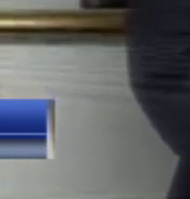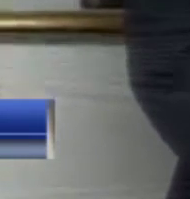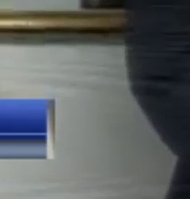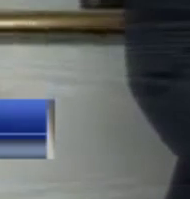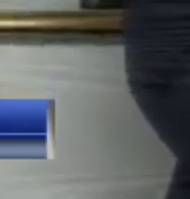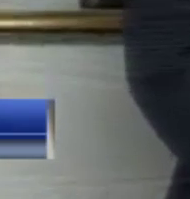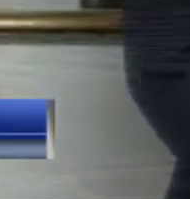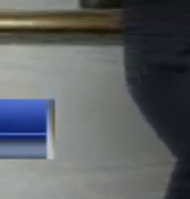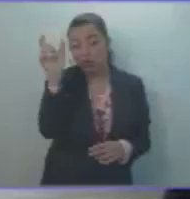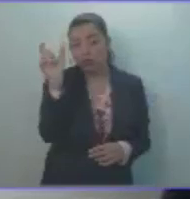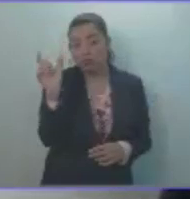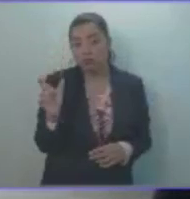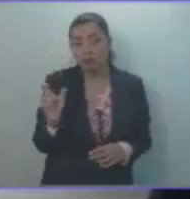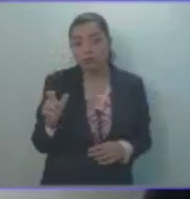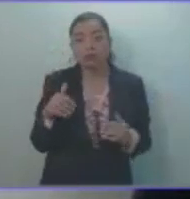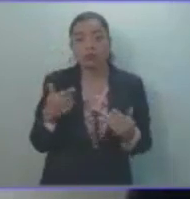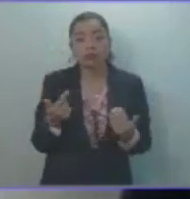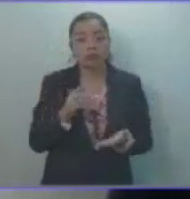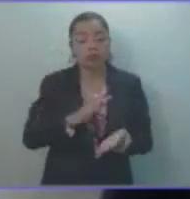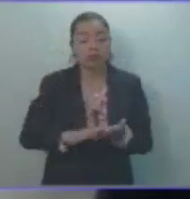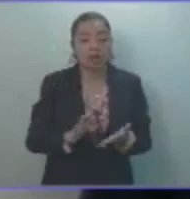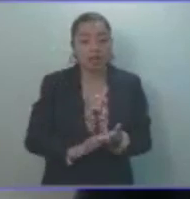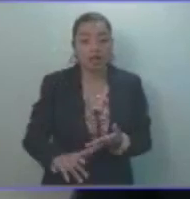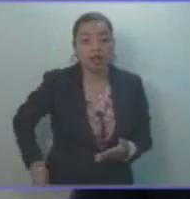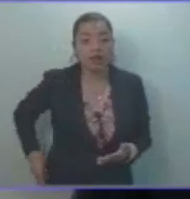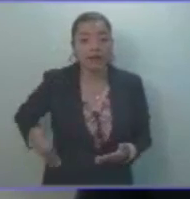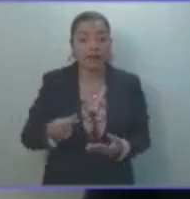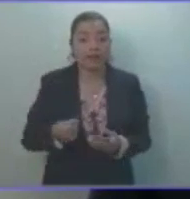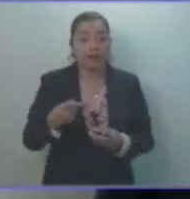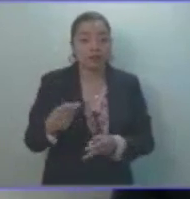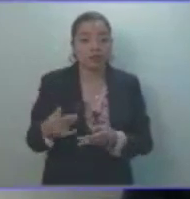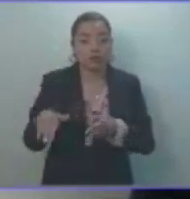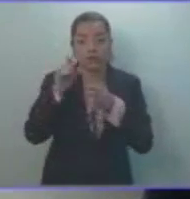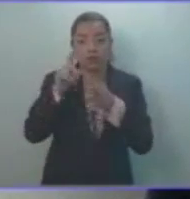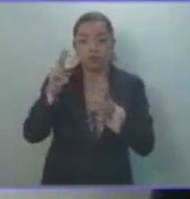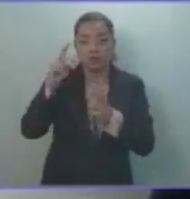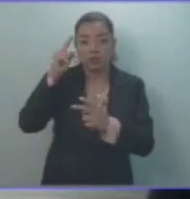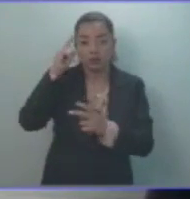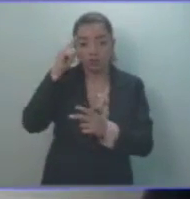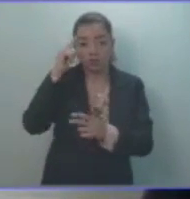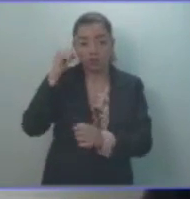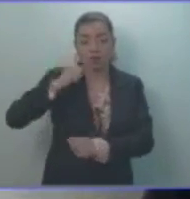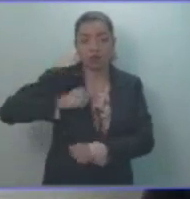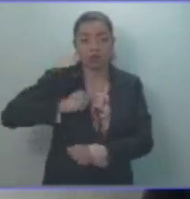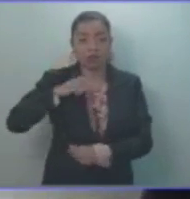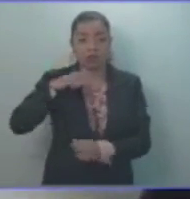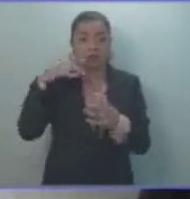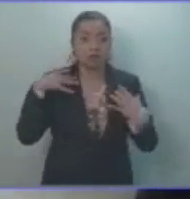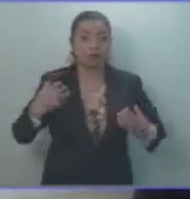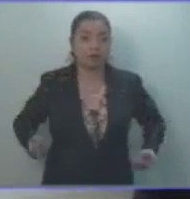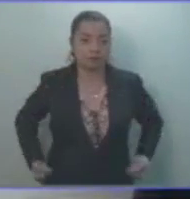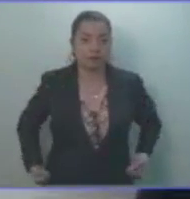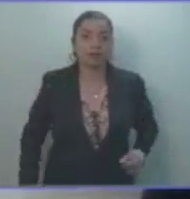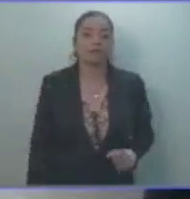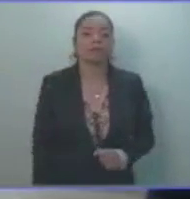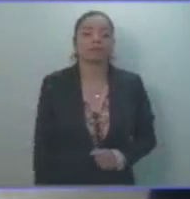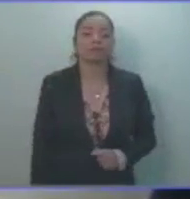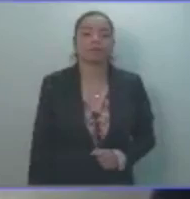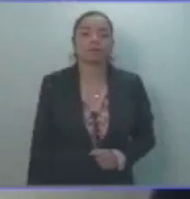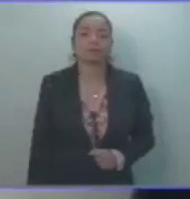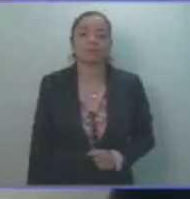concepto de gastos del organismo de inteligencia del Estado. Ve,